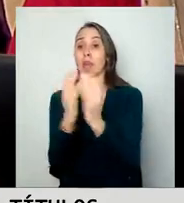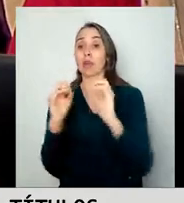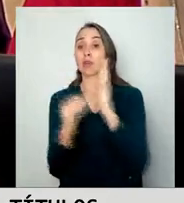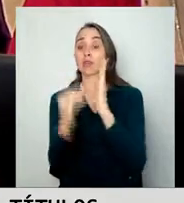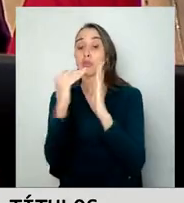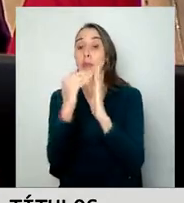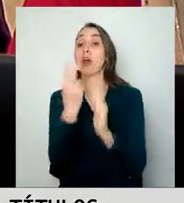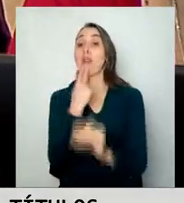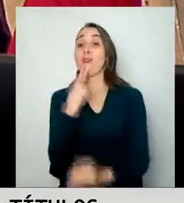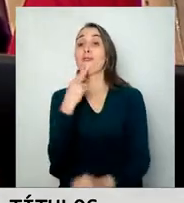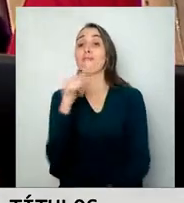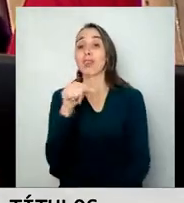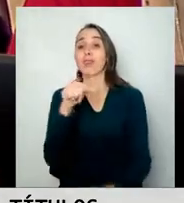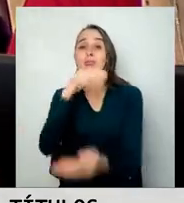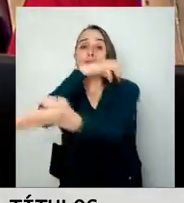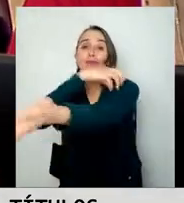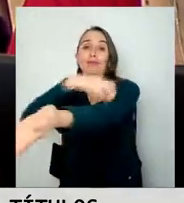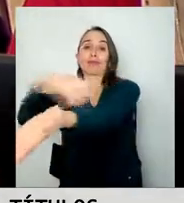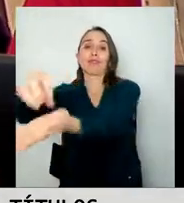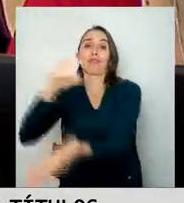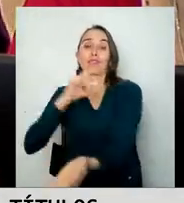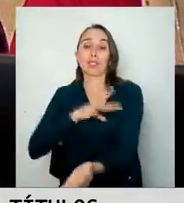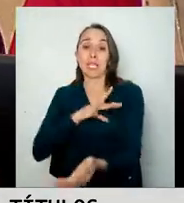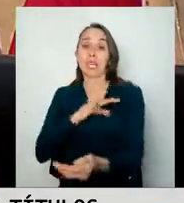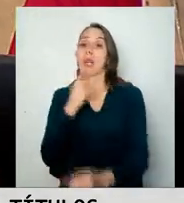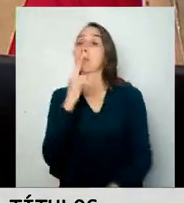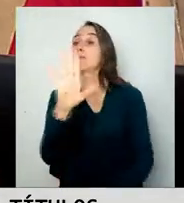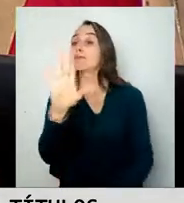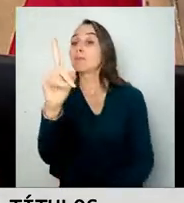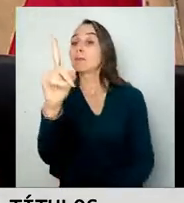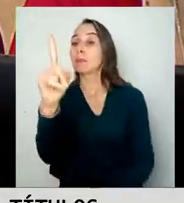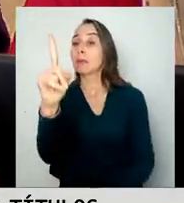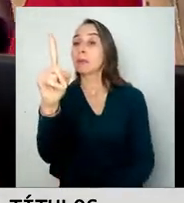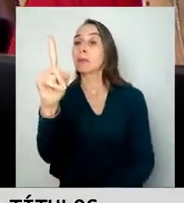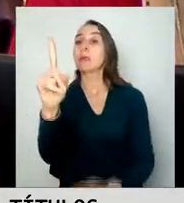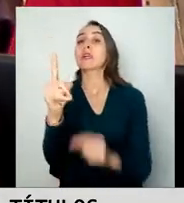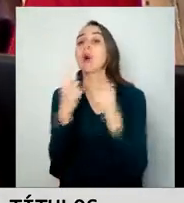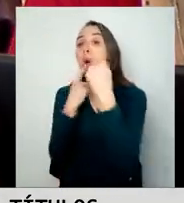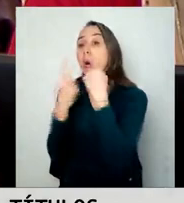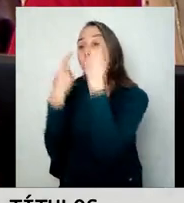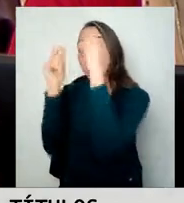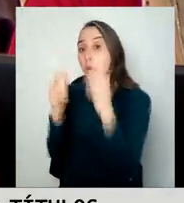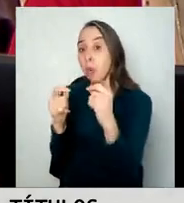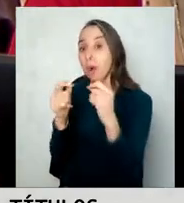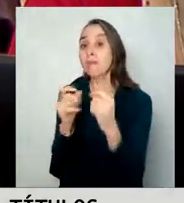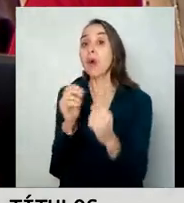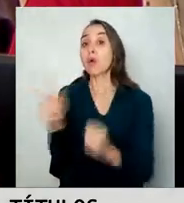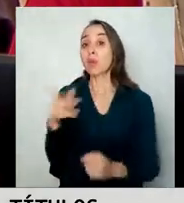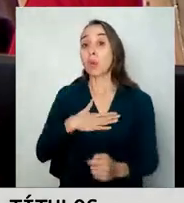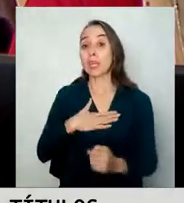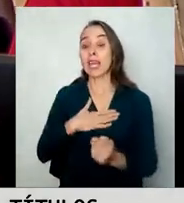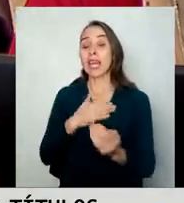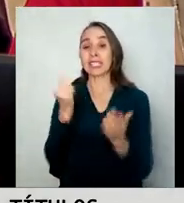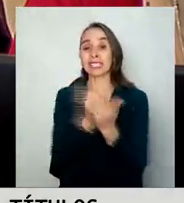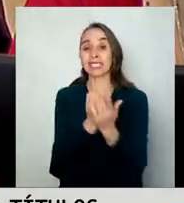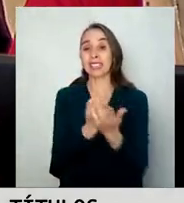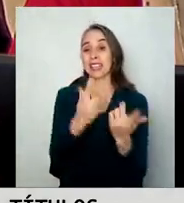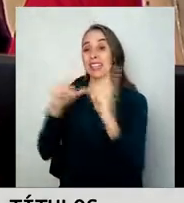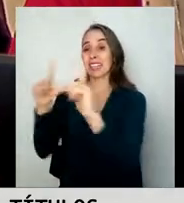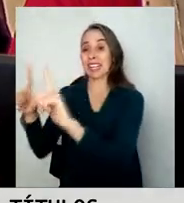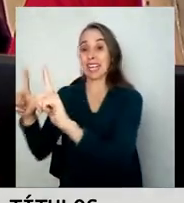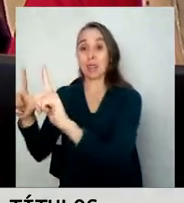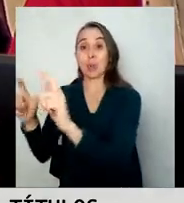del país a quienes se les condiciona la rendición de evaluaciones o la entrega de títulos al pago de deudas de arancel